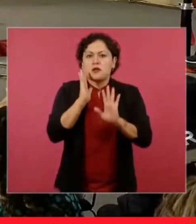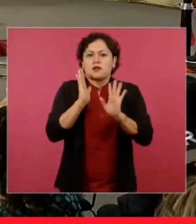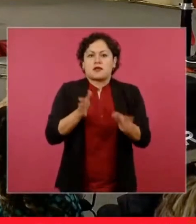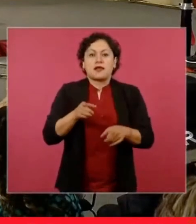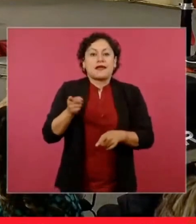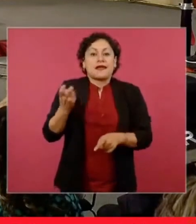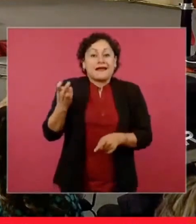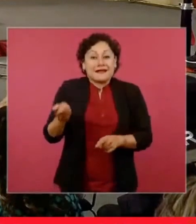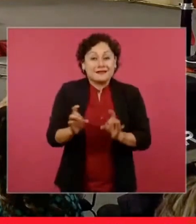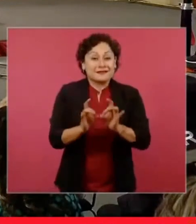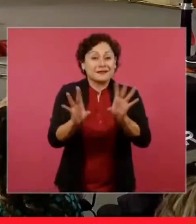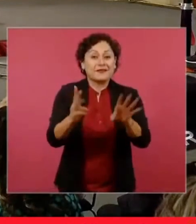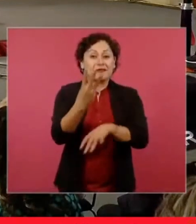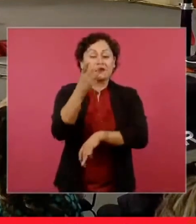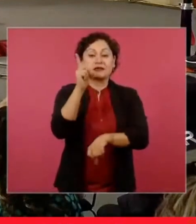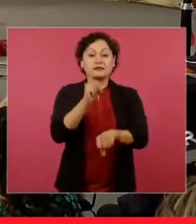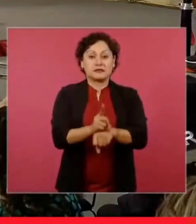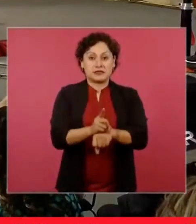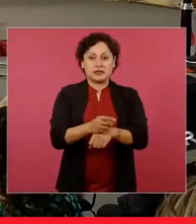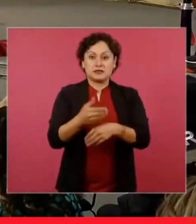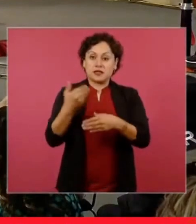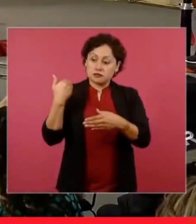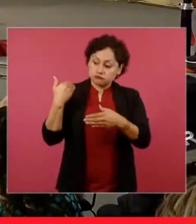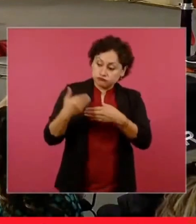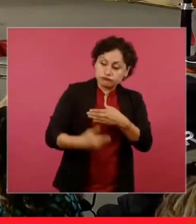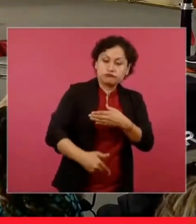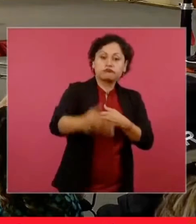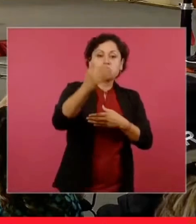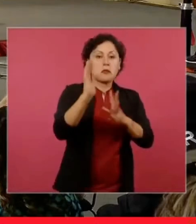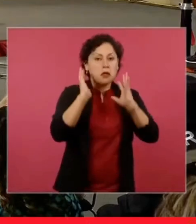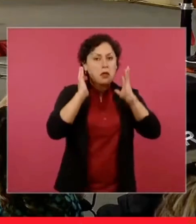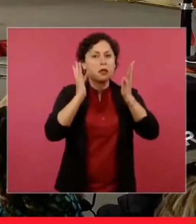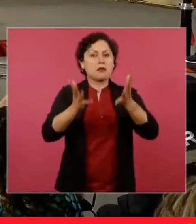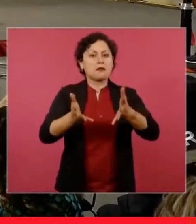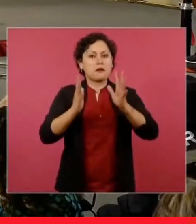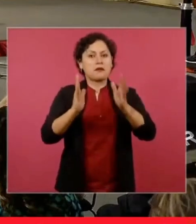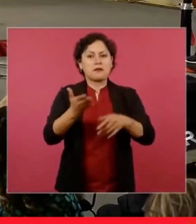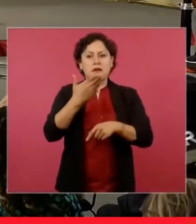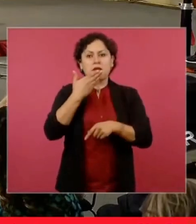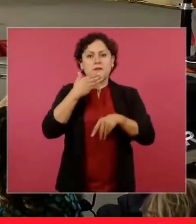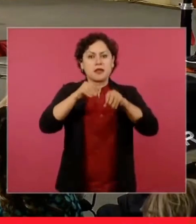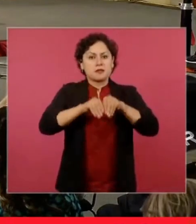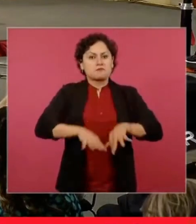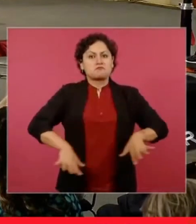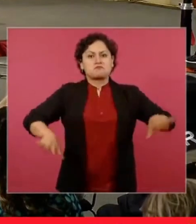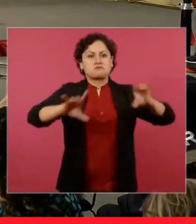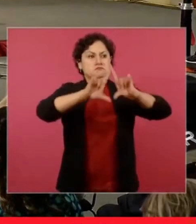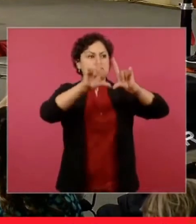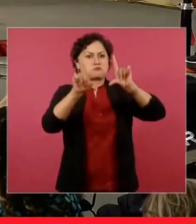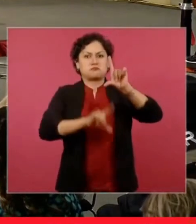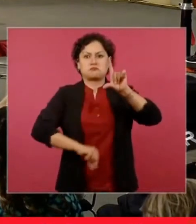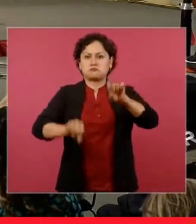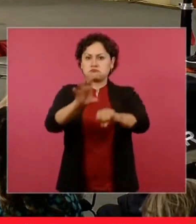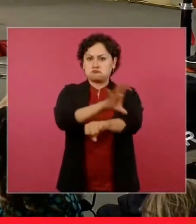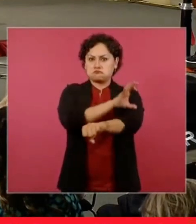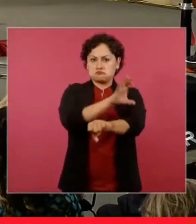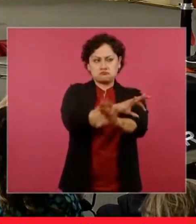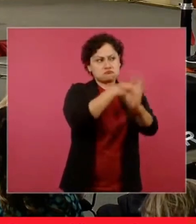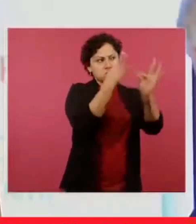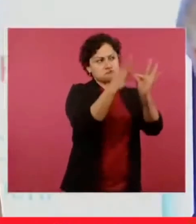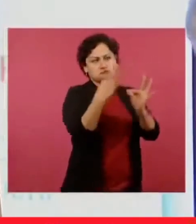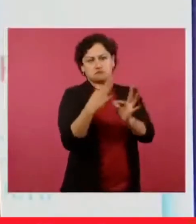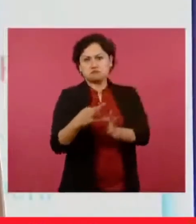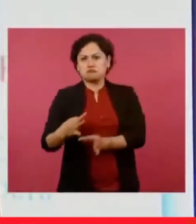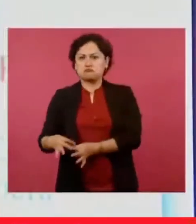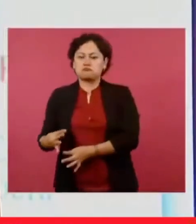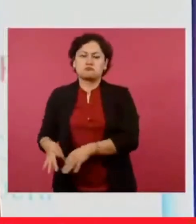ya se resolvieron las dificultades. Desde entonces se ha podido atender la demanda de energía de los usuarios